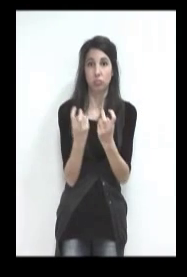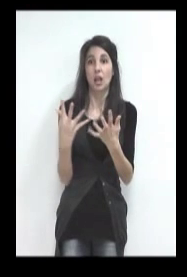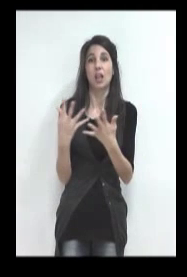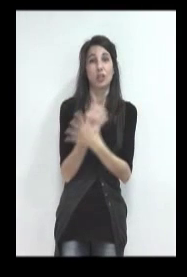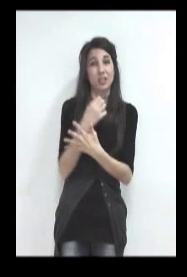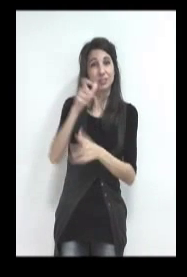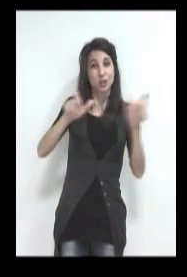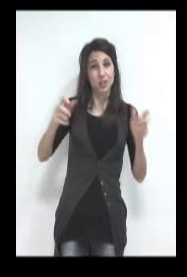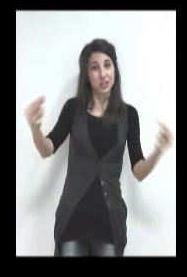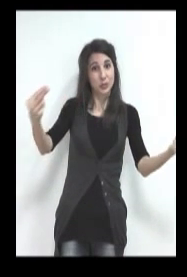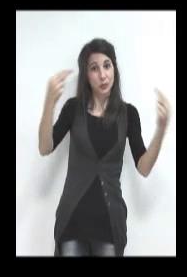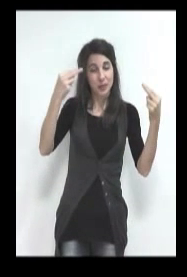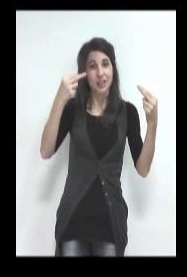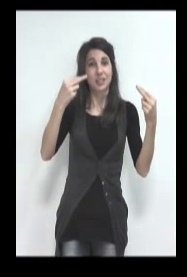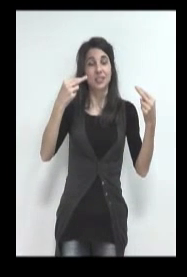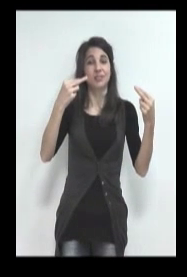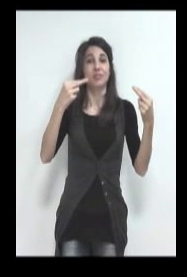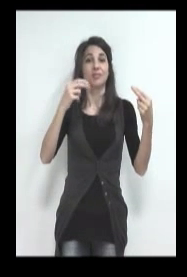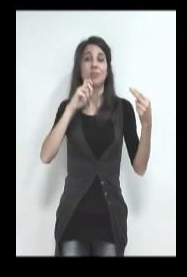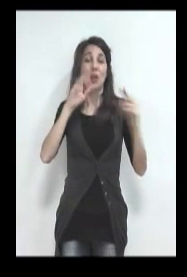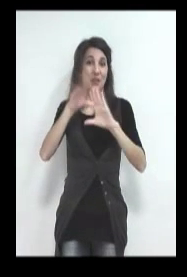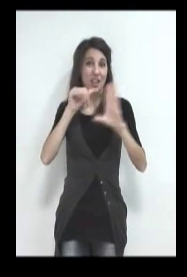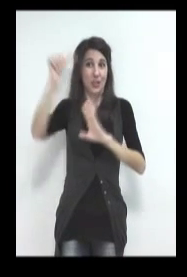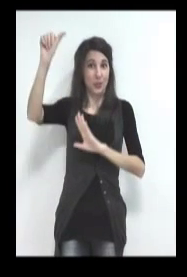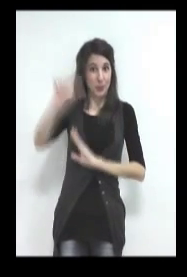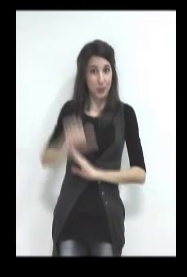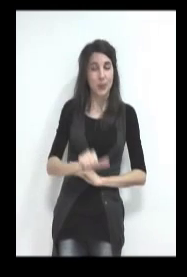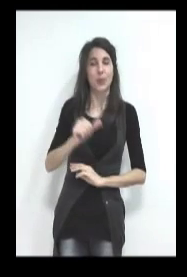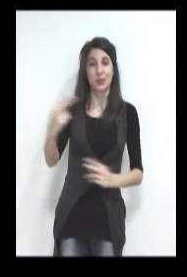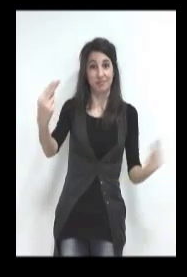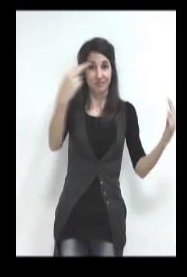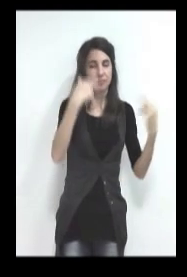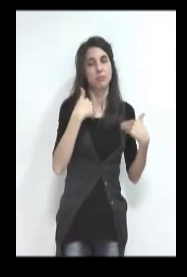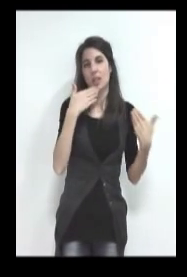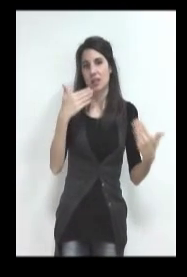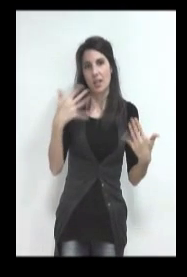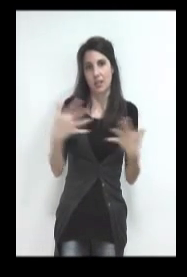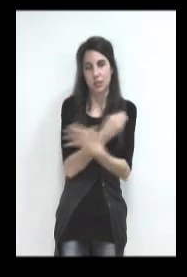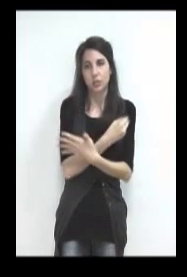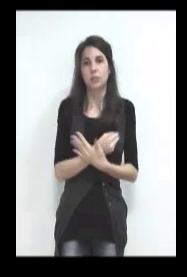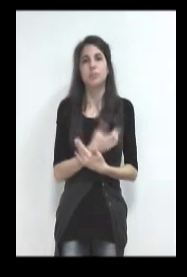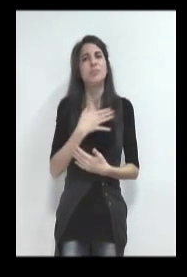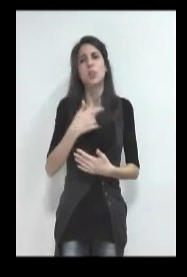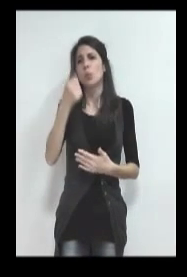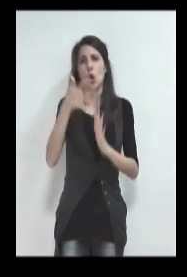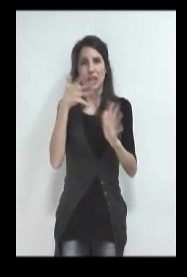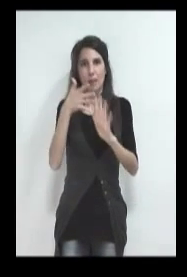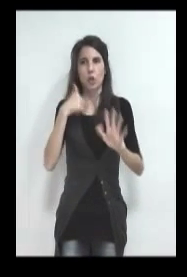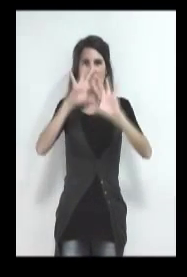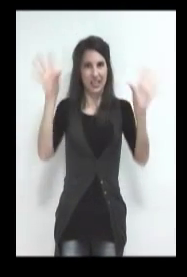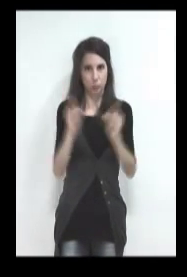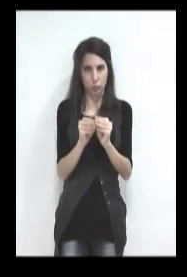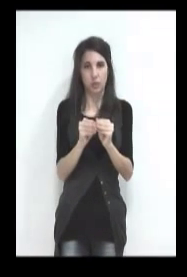través de la imagen de vídeo. Bueno, quería resumir muy rápidamente algunas cosas que se han dicho, otras se